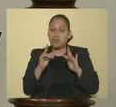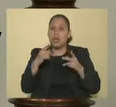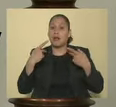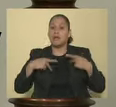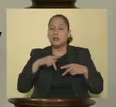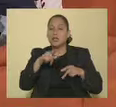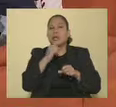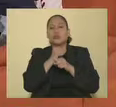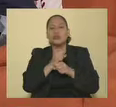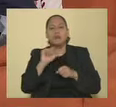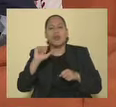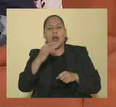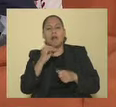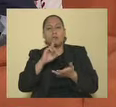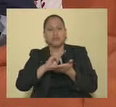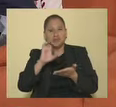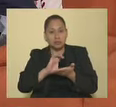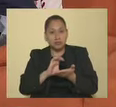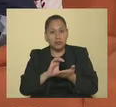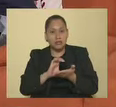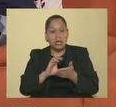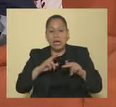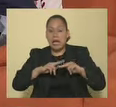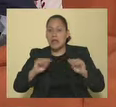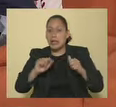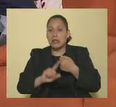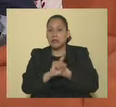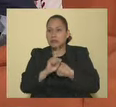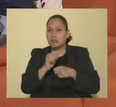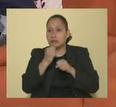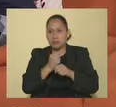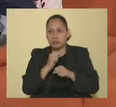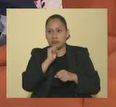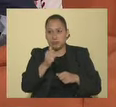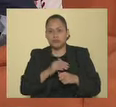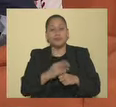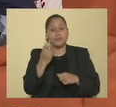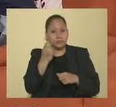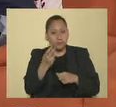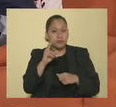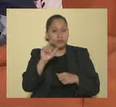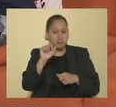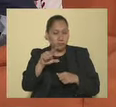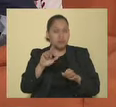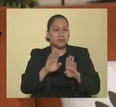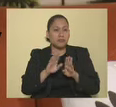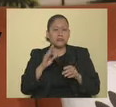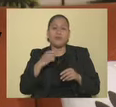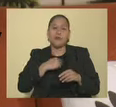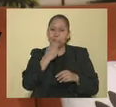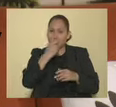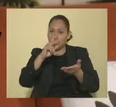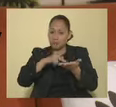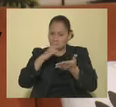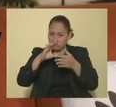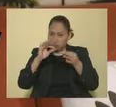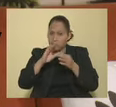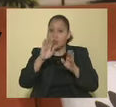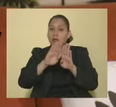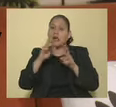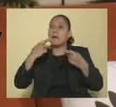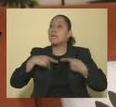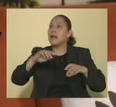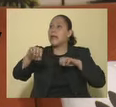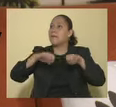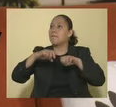personas que sufren alguna discapacidad, porque nadie está exento de sufrirla. Exacto, exacto. Y bueno, nada más reiterar mi invitación a